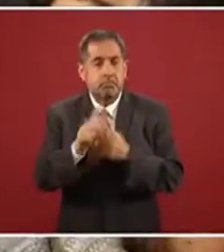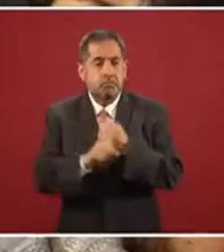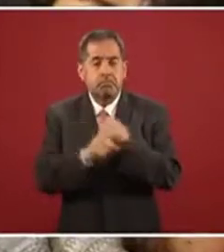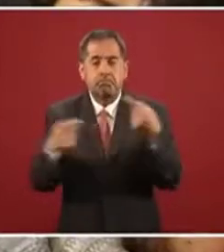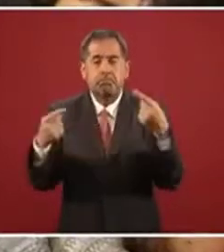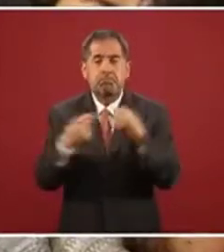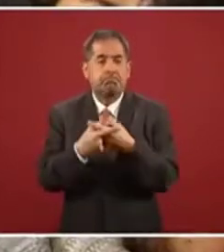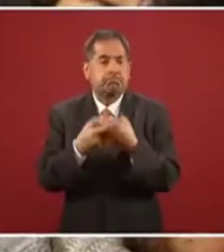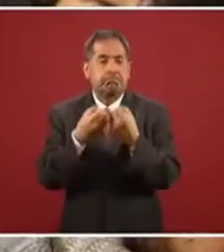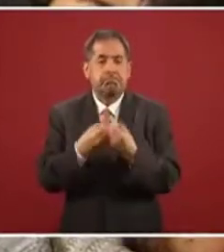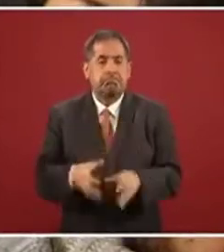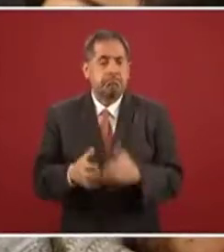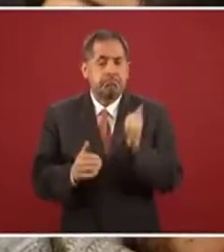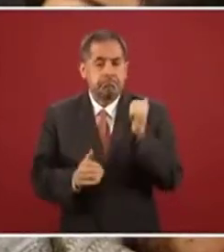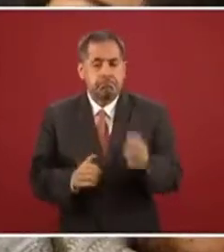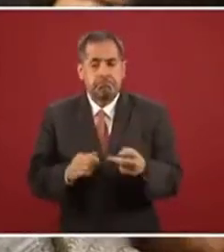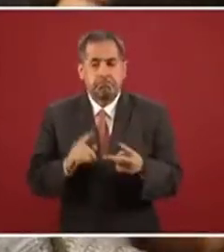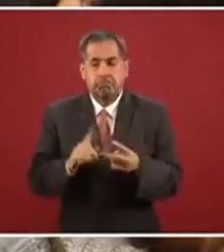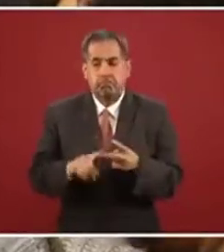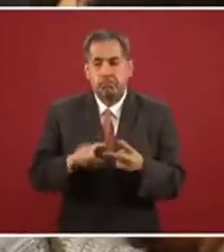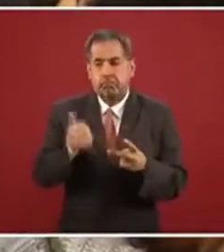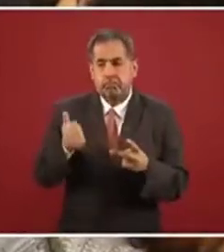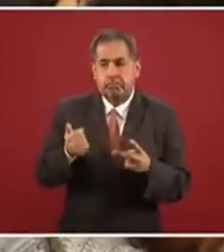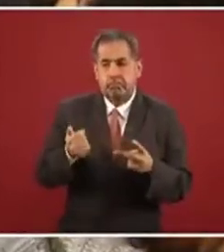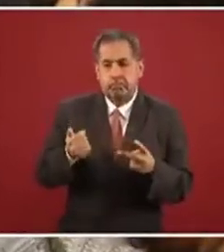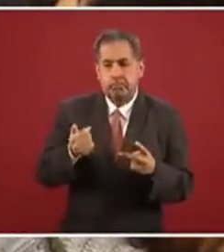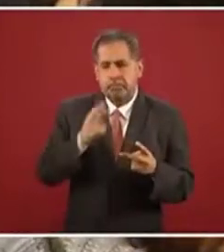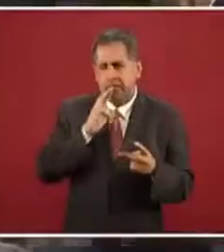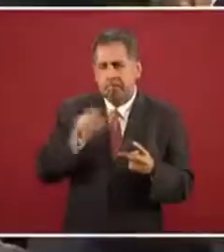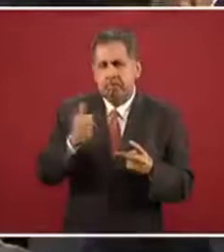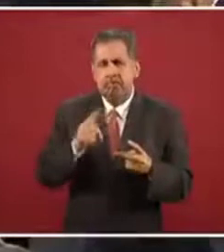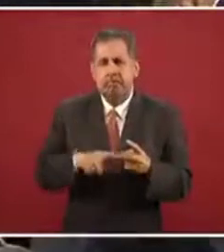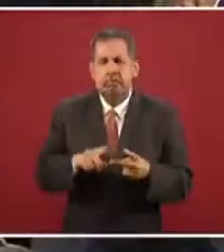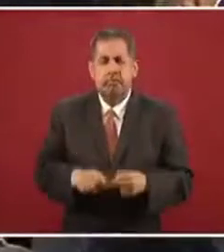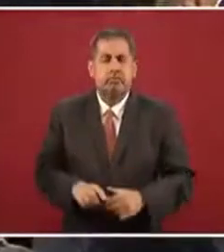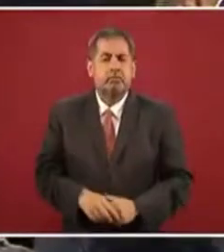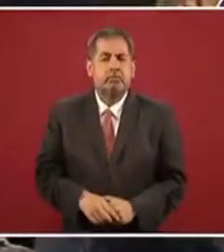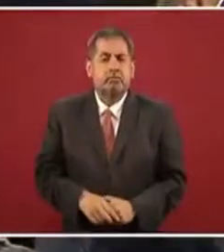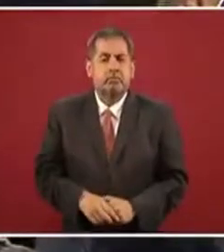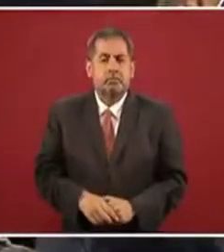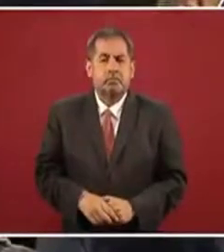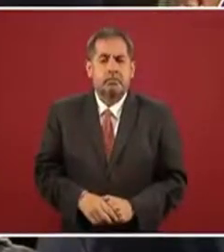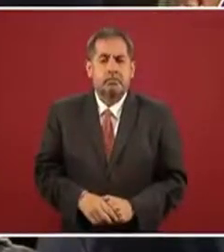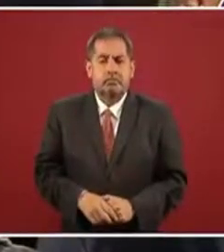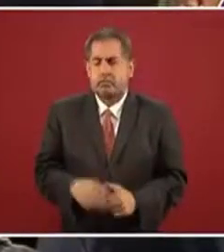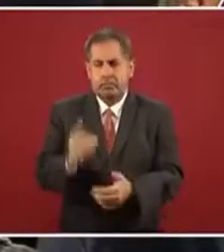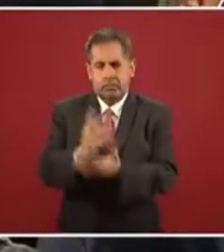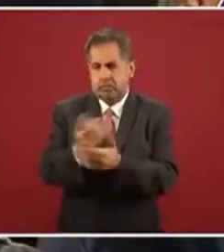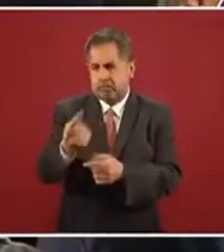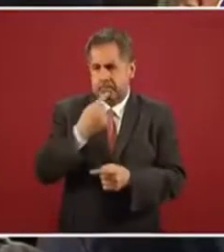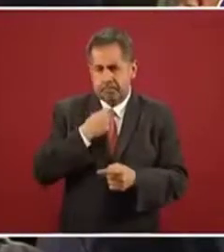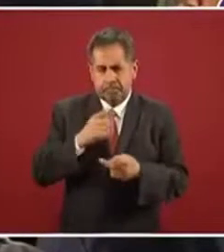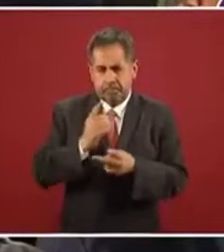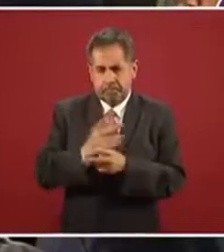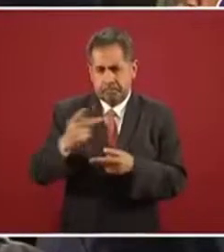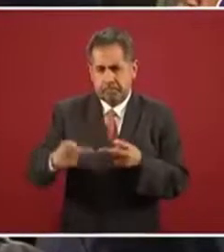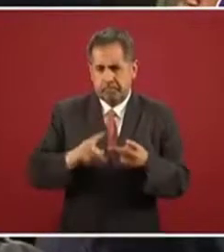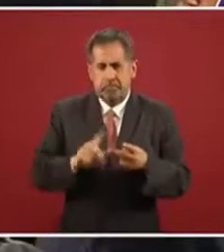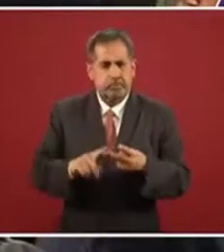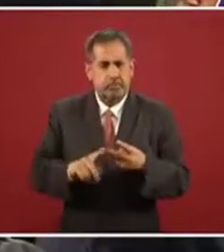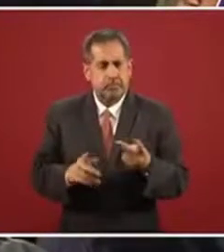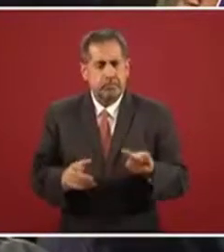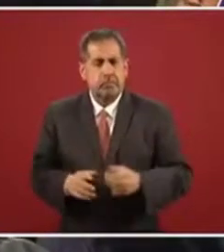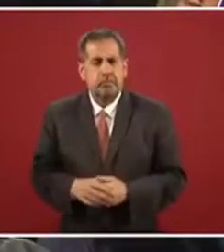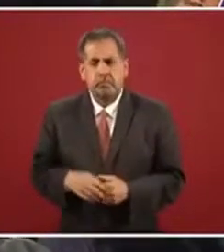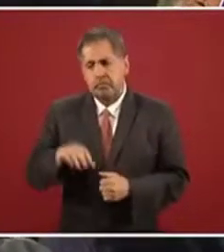preguntas. Y después, si me puede hacer favor de contestar otra. Si me la dices una vez para… Sí,